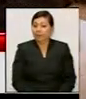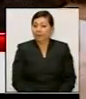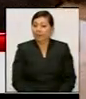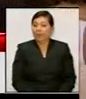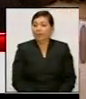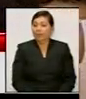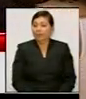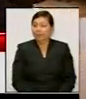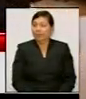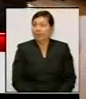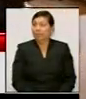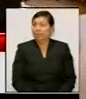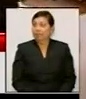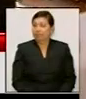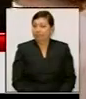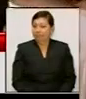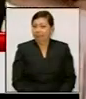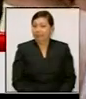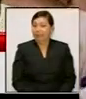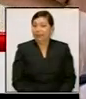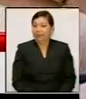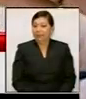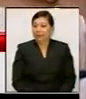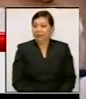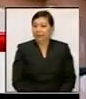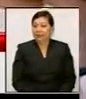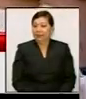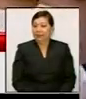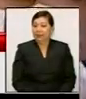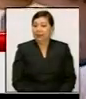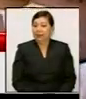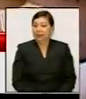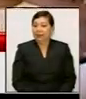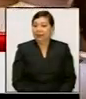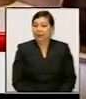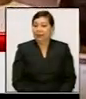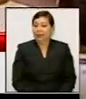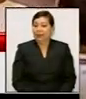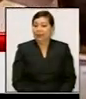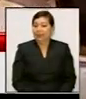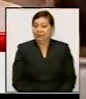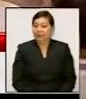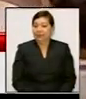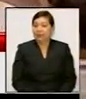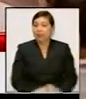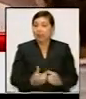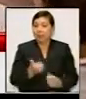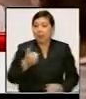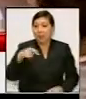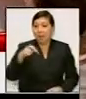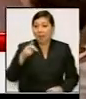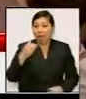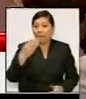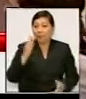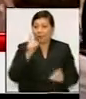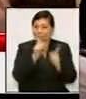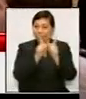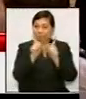Hemos escuchado las palabras del congresista Jorge del Castillo a nombre de la célula parlamentaria